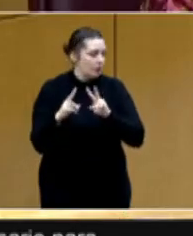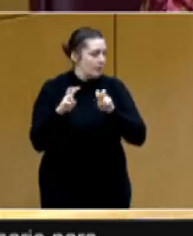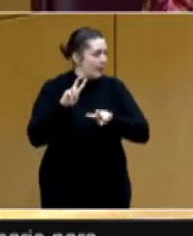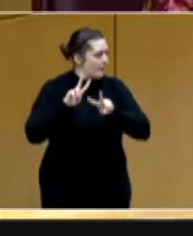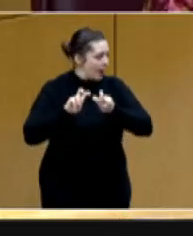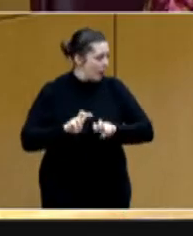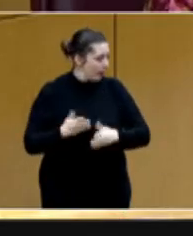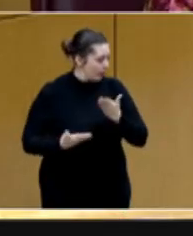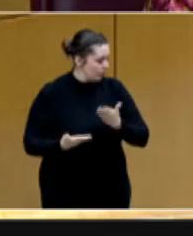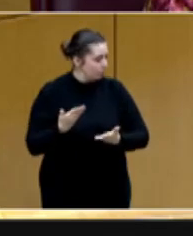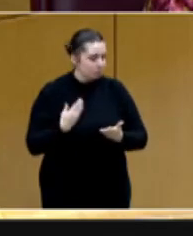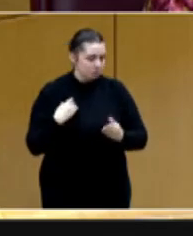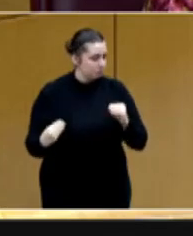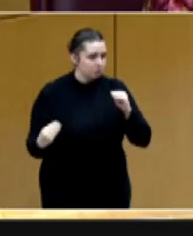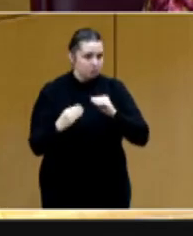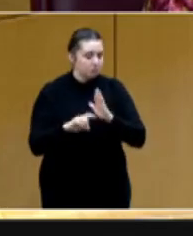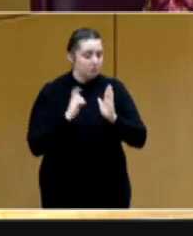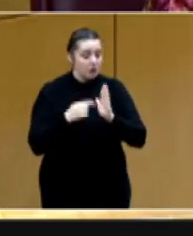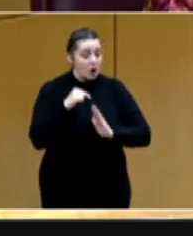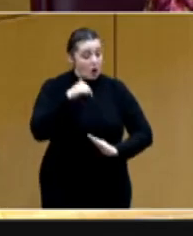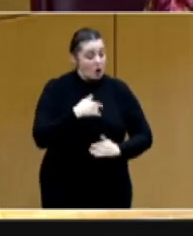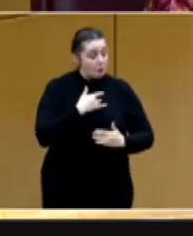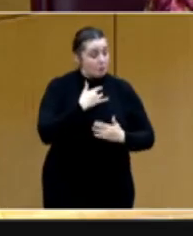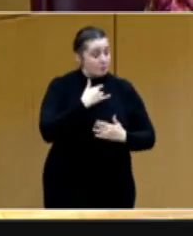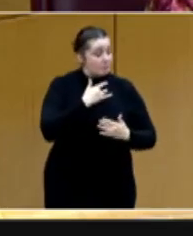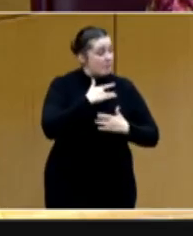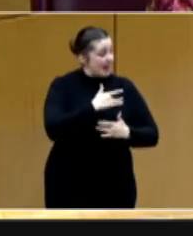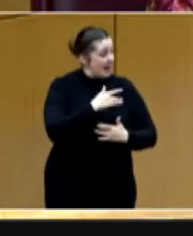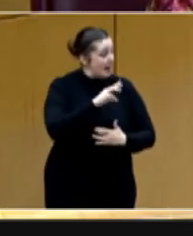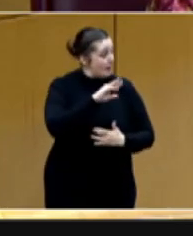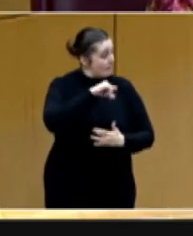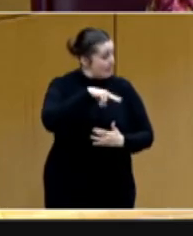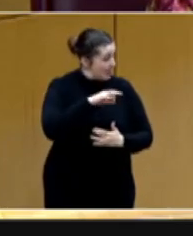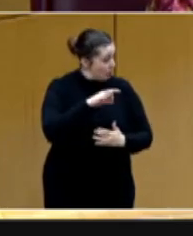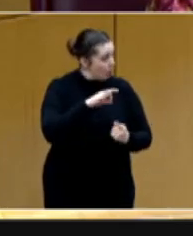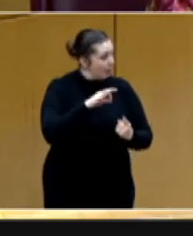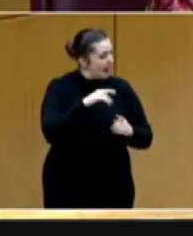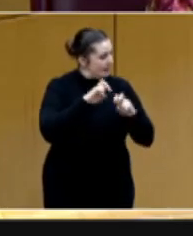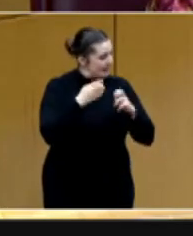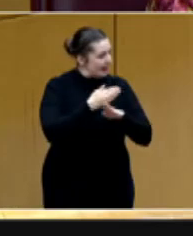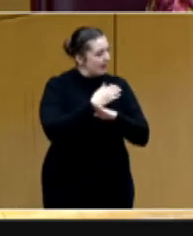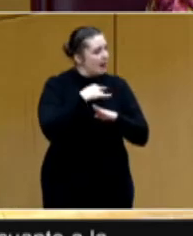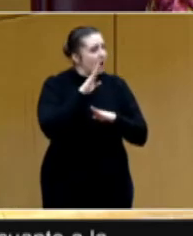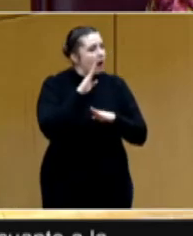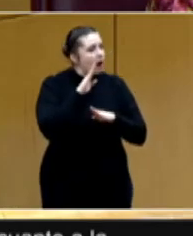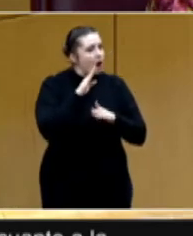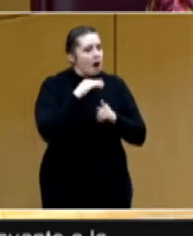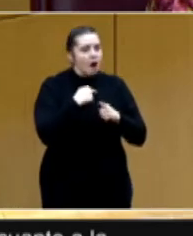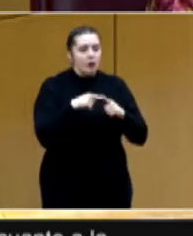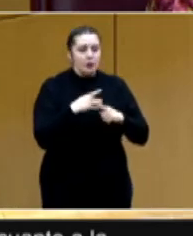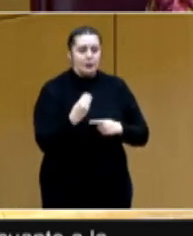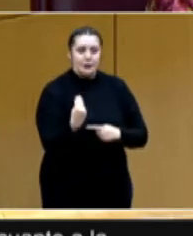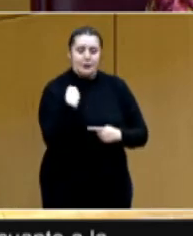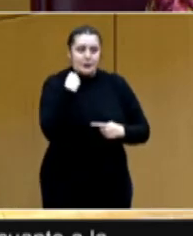mañana María Pino ha dicho algo que me parece me he conmovido